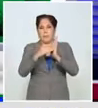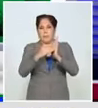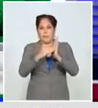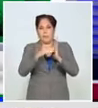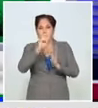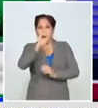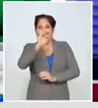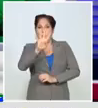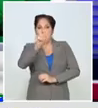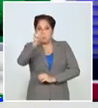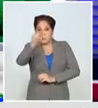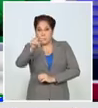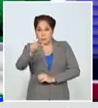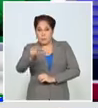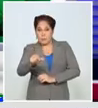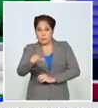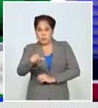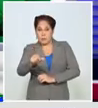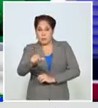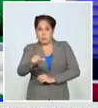66.004 pacientes, el